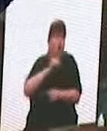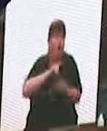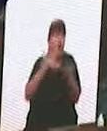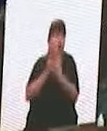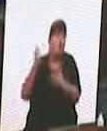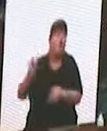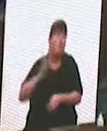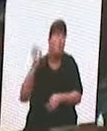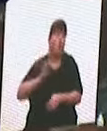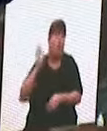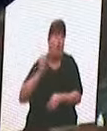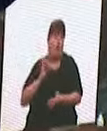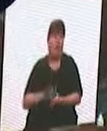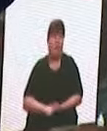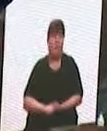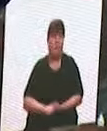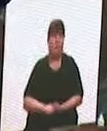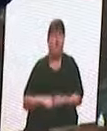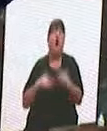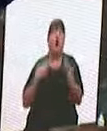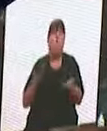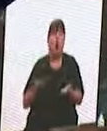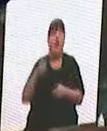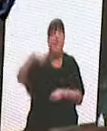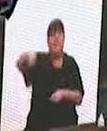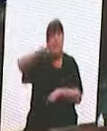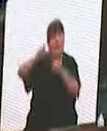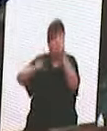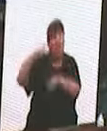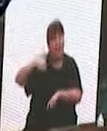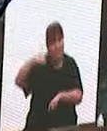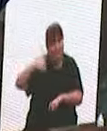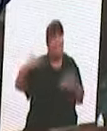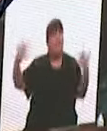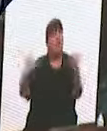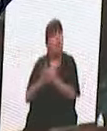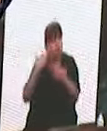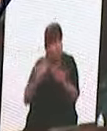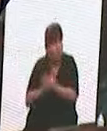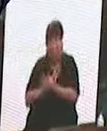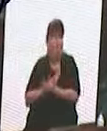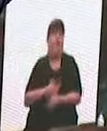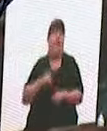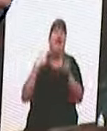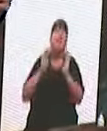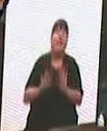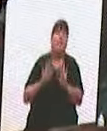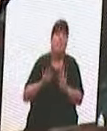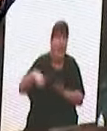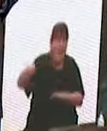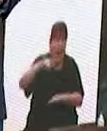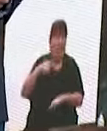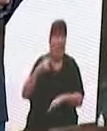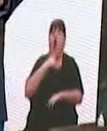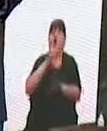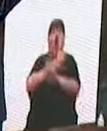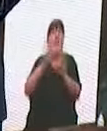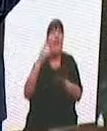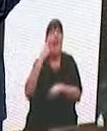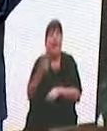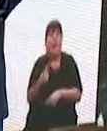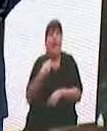de 3.200 a 26.000 pesos. Claro, y claro. Esto era bastante clave para los sectores populares, también con la moratoria. Dato no